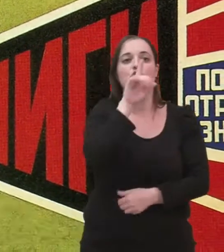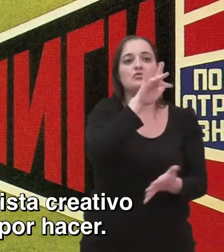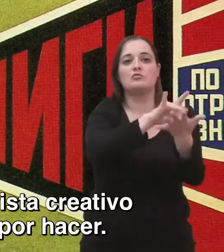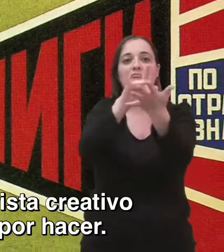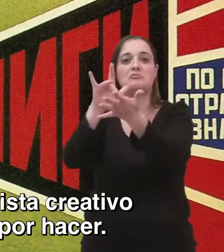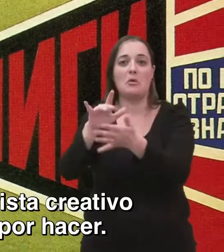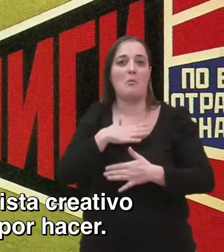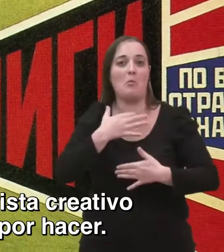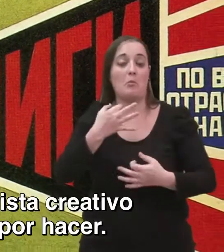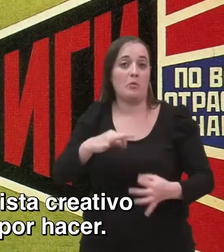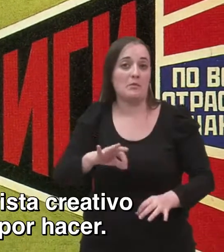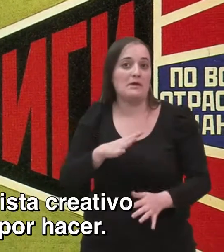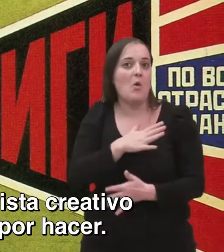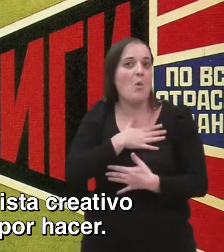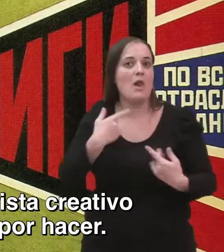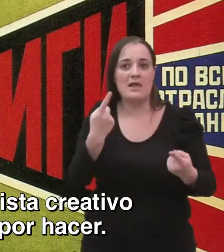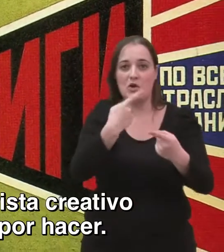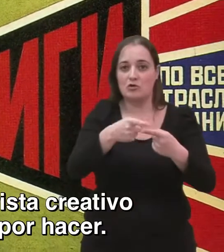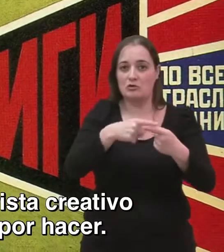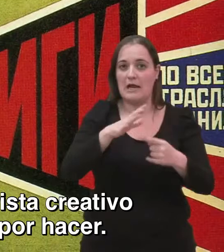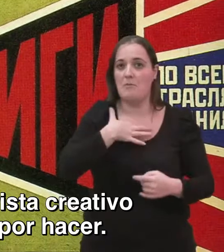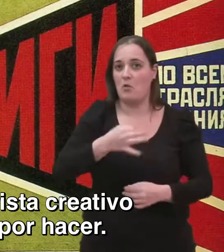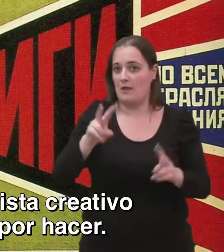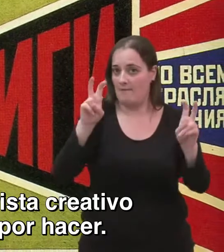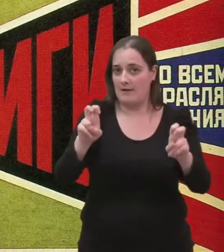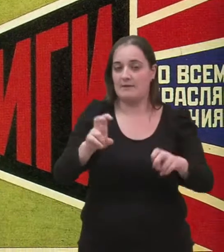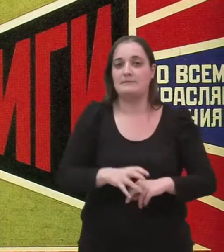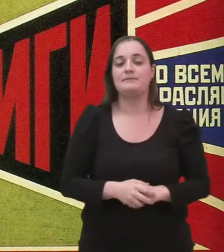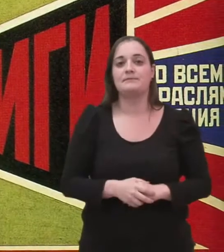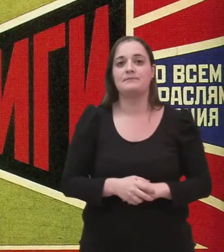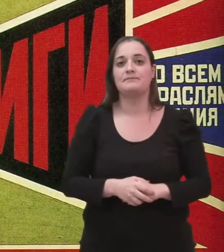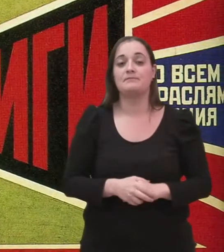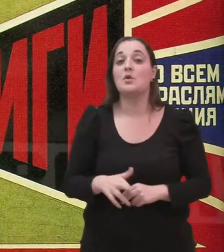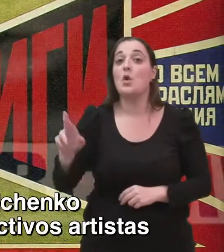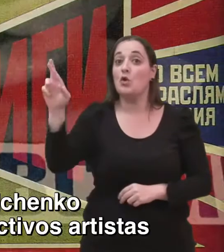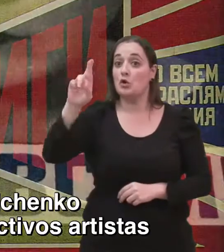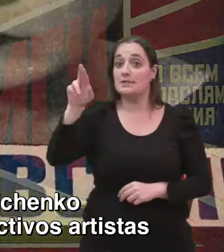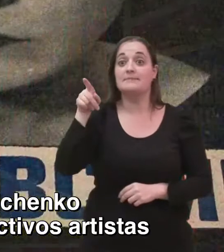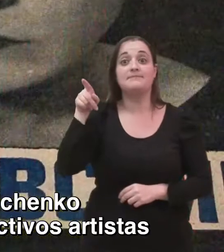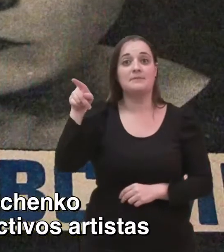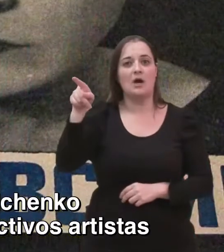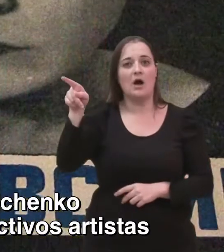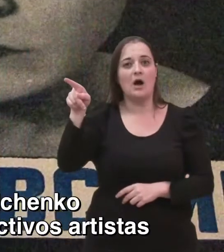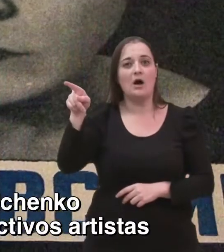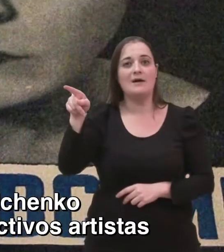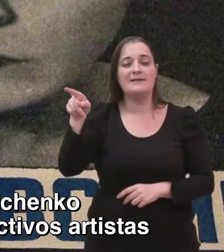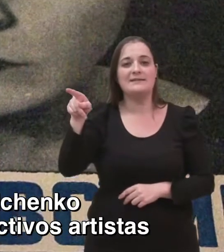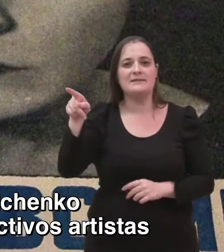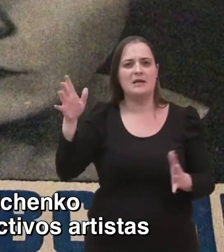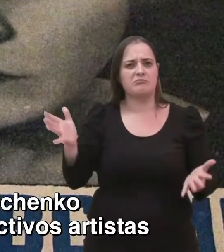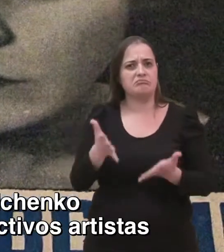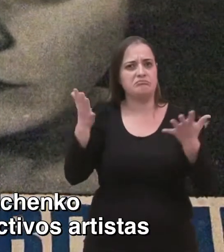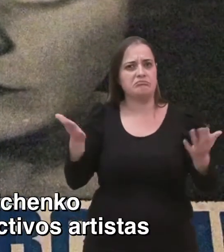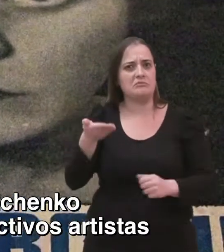además, desde el punto de vista creativo, casi todo estaba por hacer. Alexander Rodchenko fue uno de los